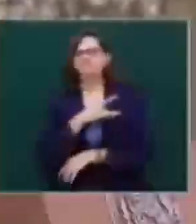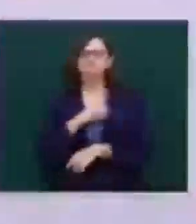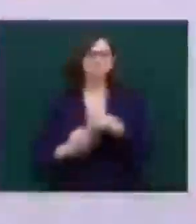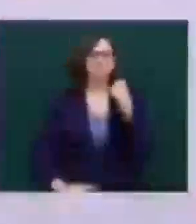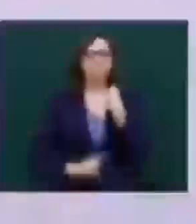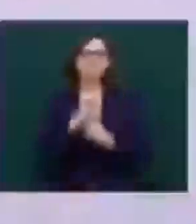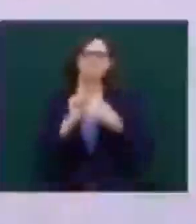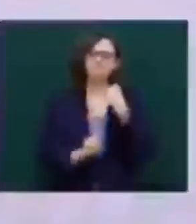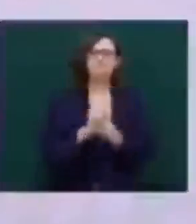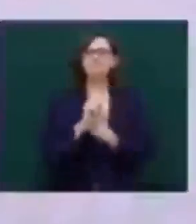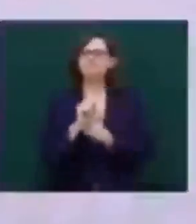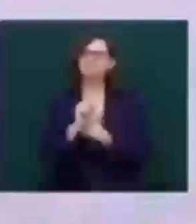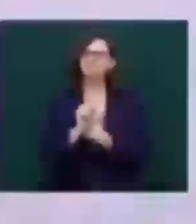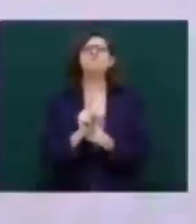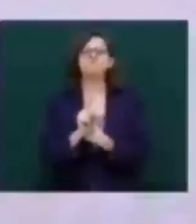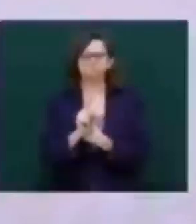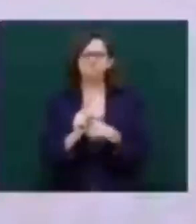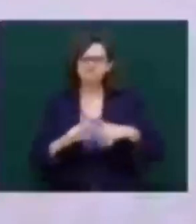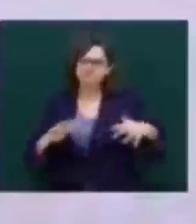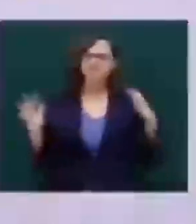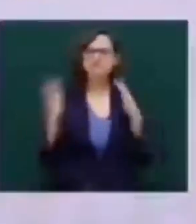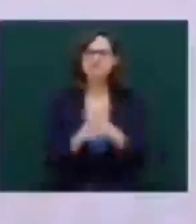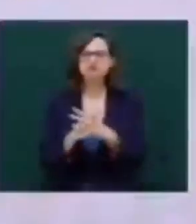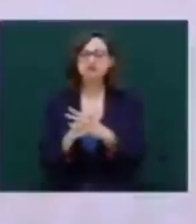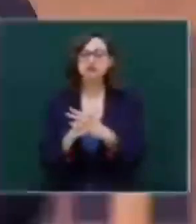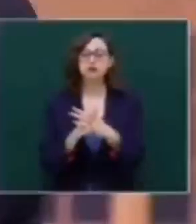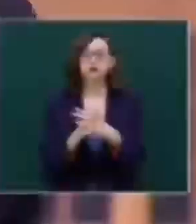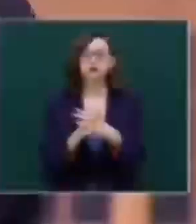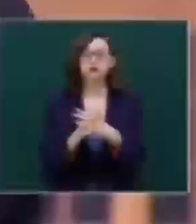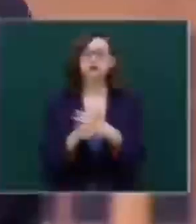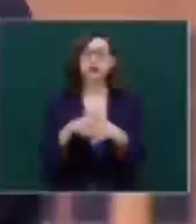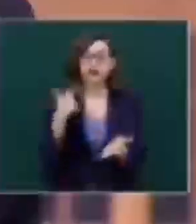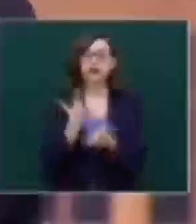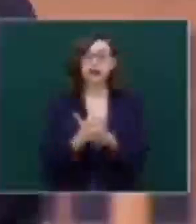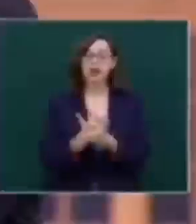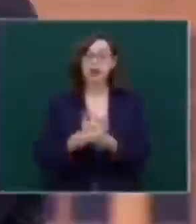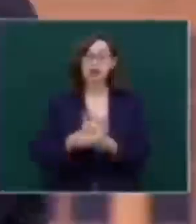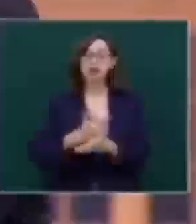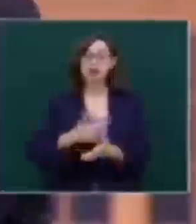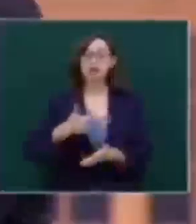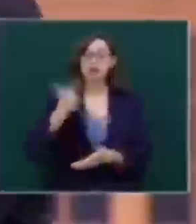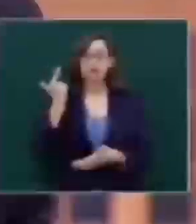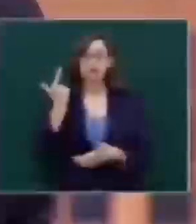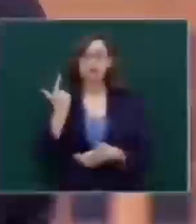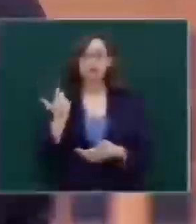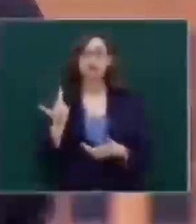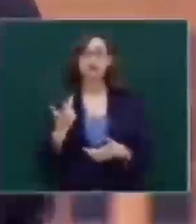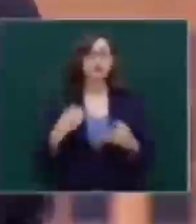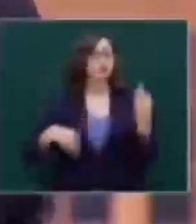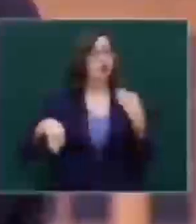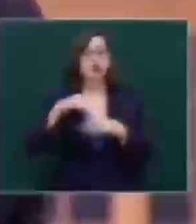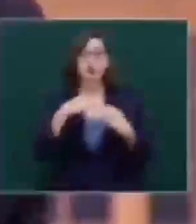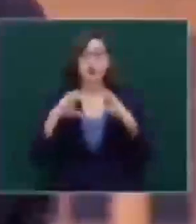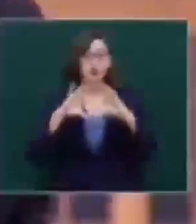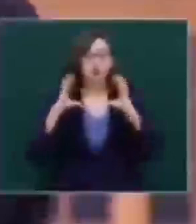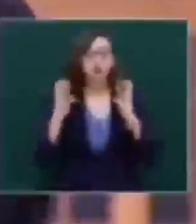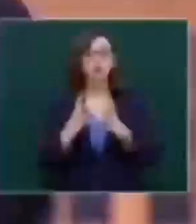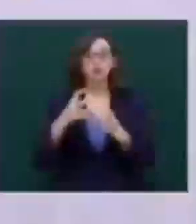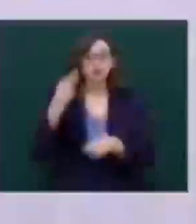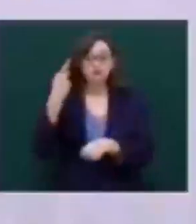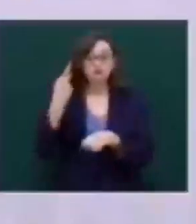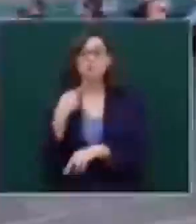resolver esta disparidad con el uso de la fuerza, lo que nos pondría en peligro a